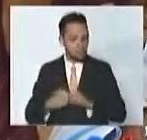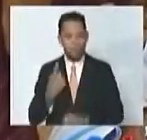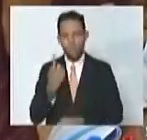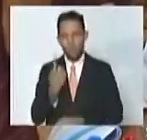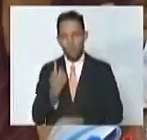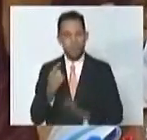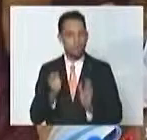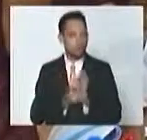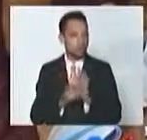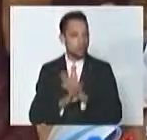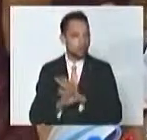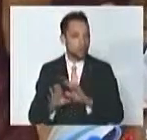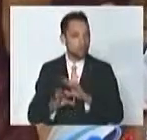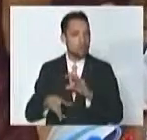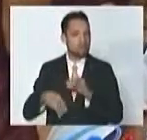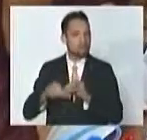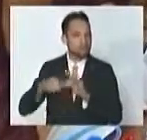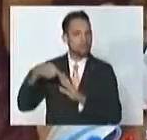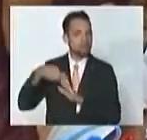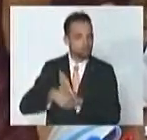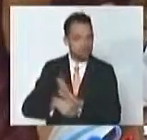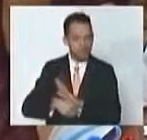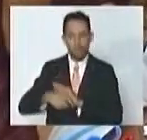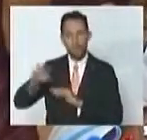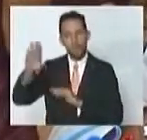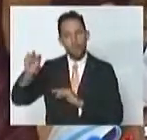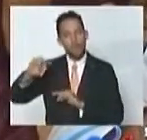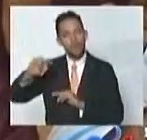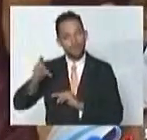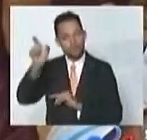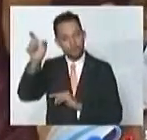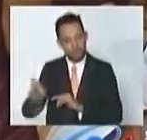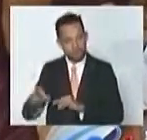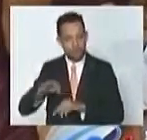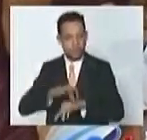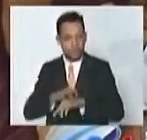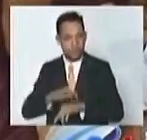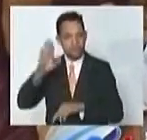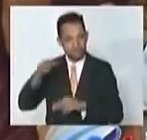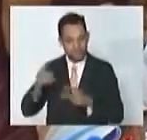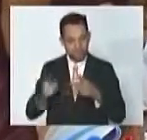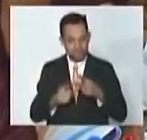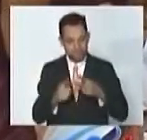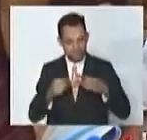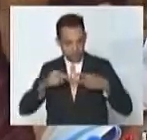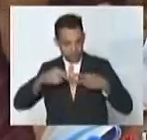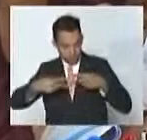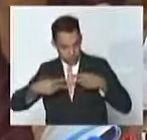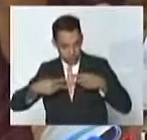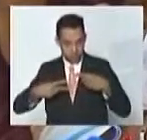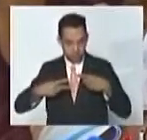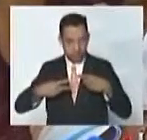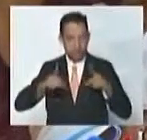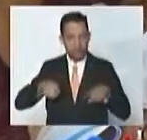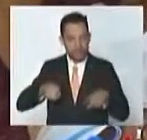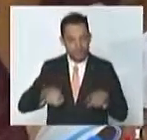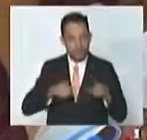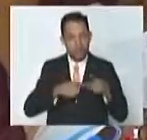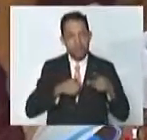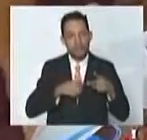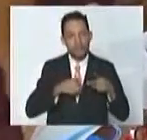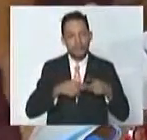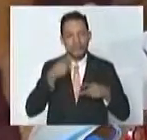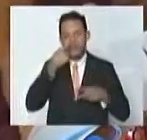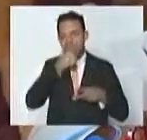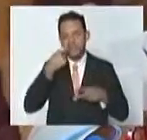la citología y nos faltaba mucho más. De la evaluación odontológica, para uno poder tener un